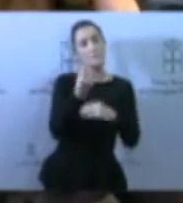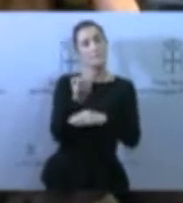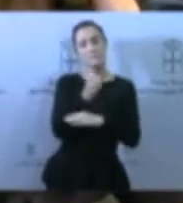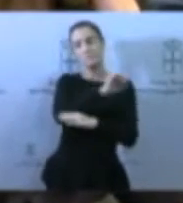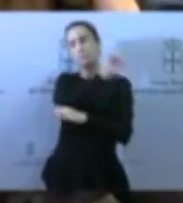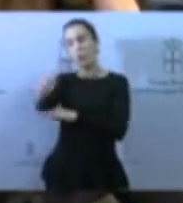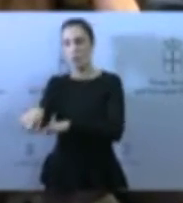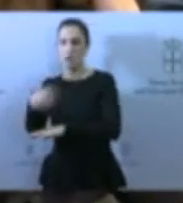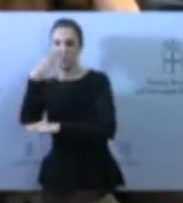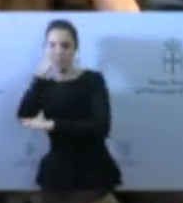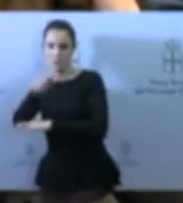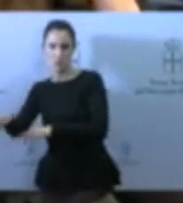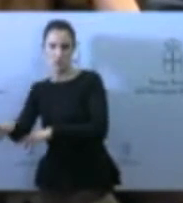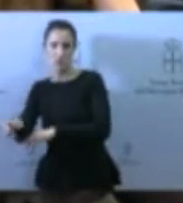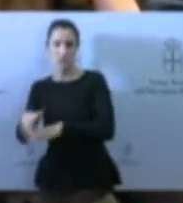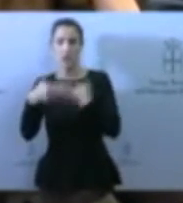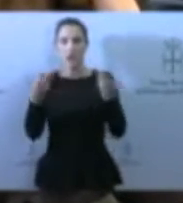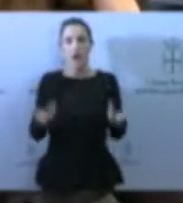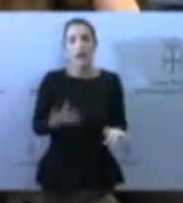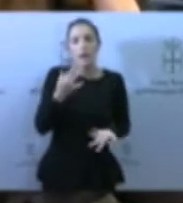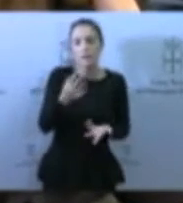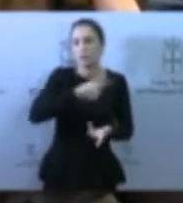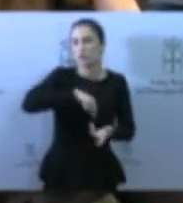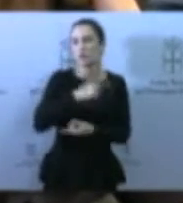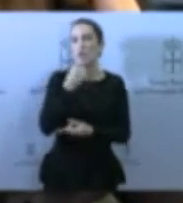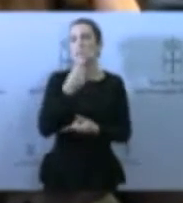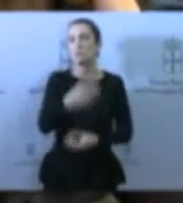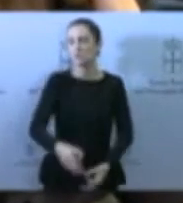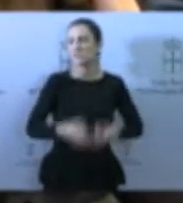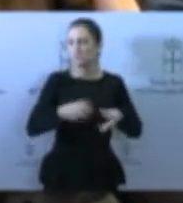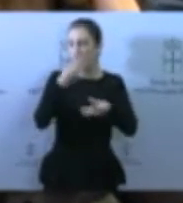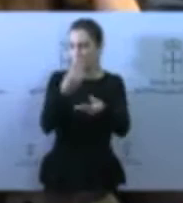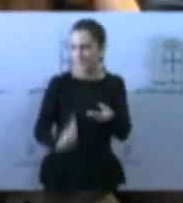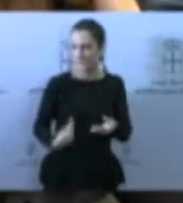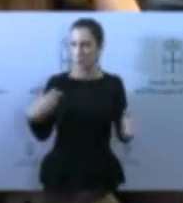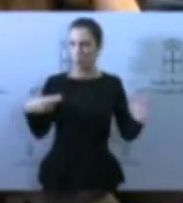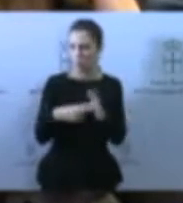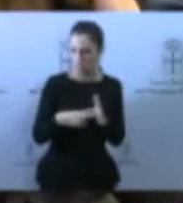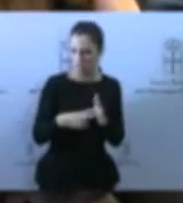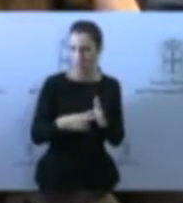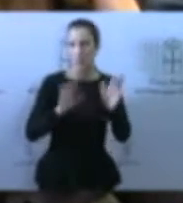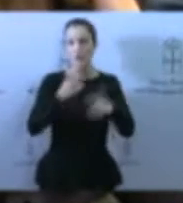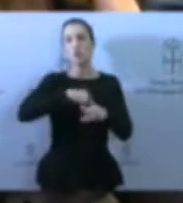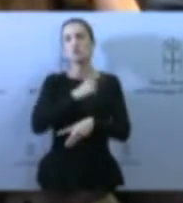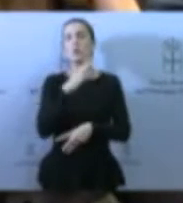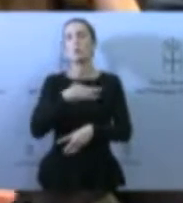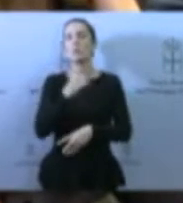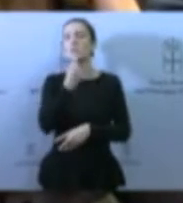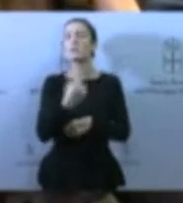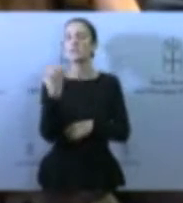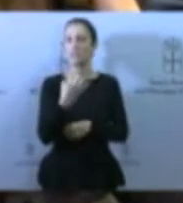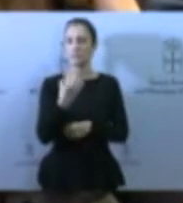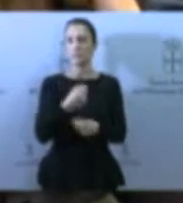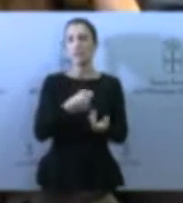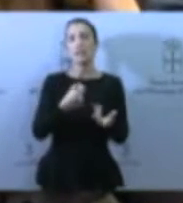a este fenómeno nosotros venimos llamándolo puertas giratorias. Pero podíamos referirnos al también como el fenómeno de los saltamontes, de los saltapraos de